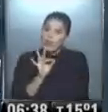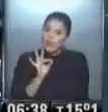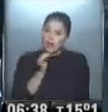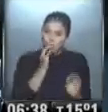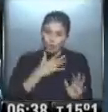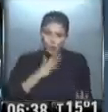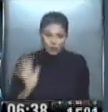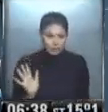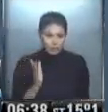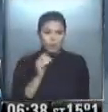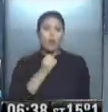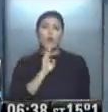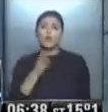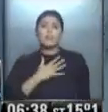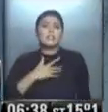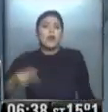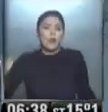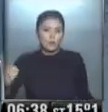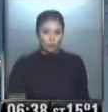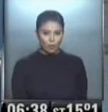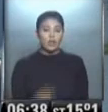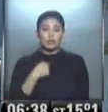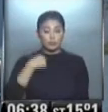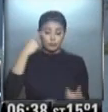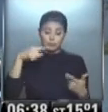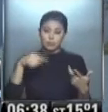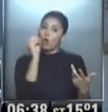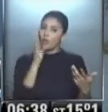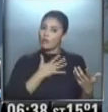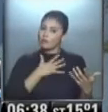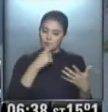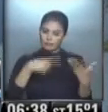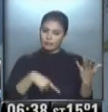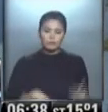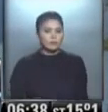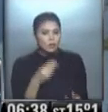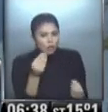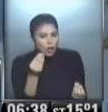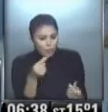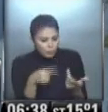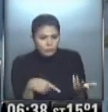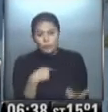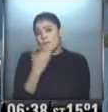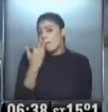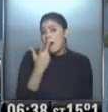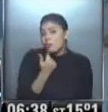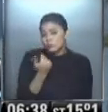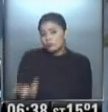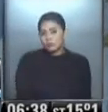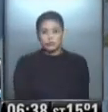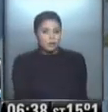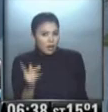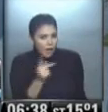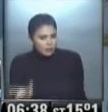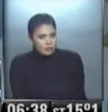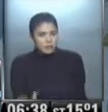el club de nuestros corazones. Bueno, yo tengo unos cuantos clubes. ¡No me digas! Sí, ¿cómo? Sí, sí. Y a mí me gustan muchos. ¡Cari! Y